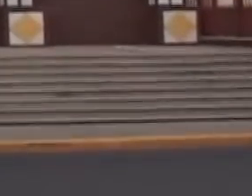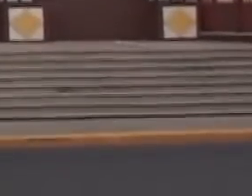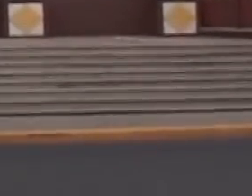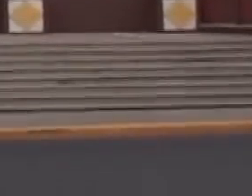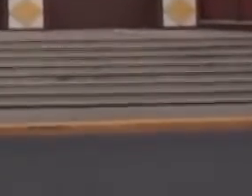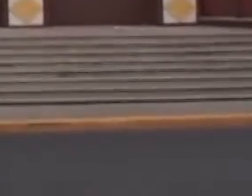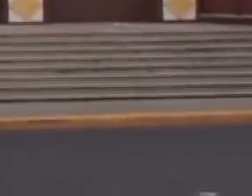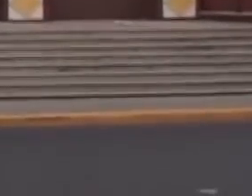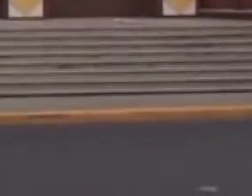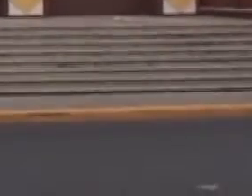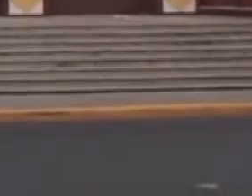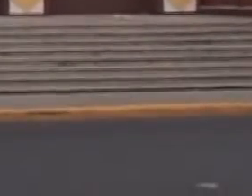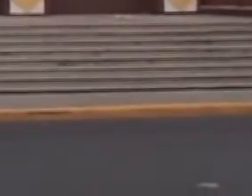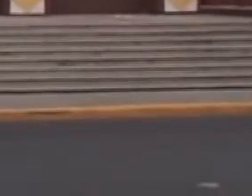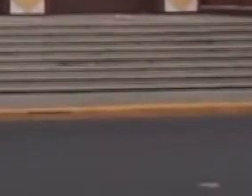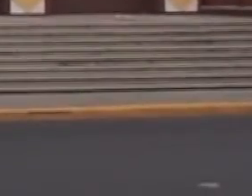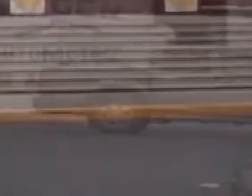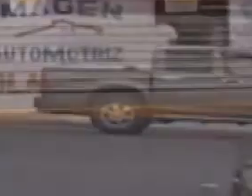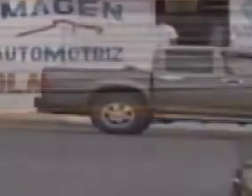¡Gracias!